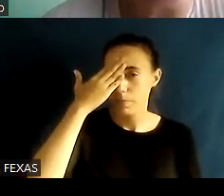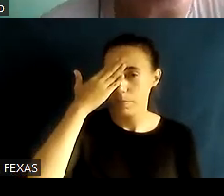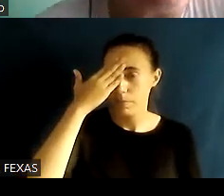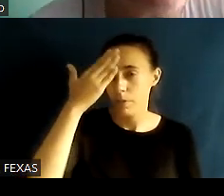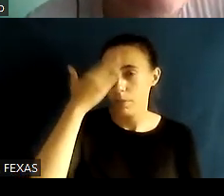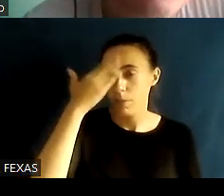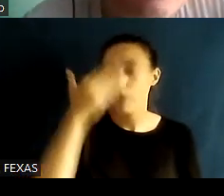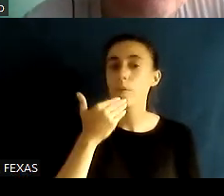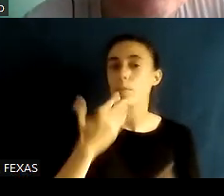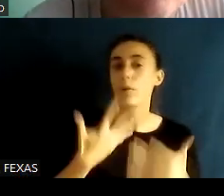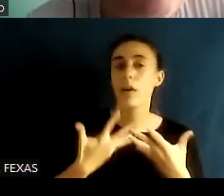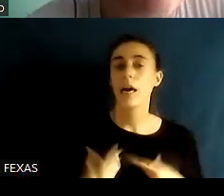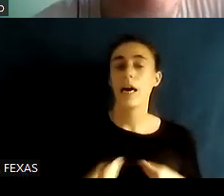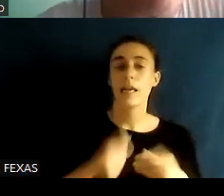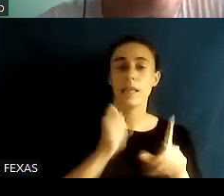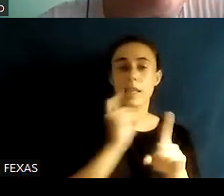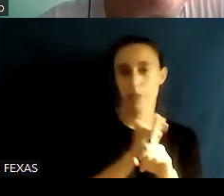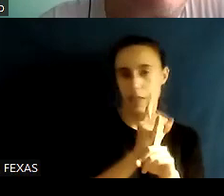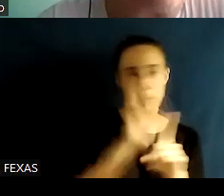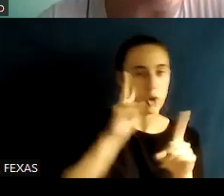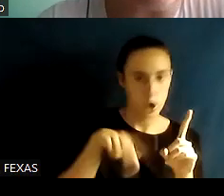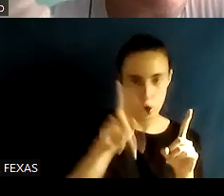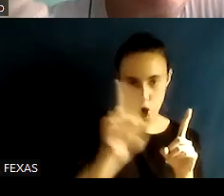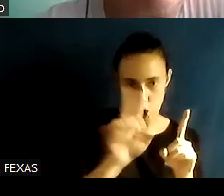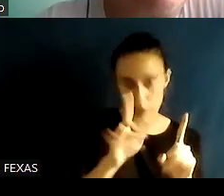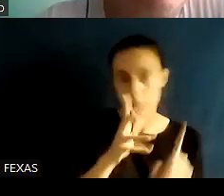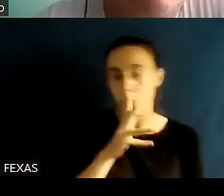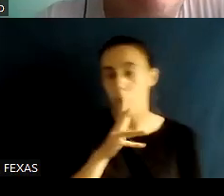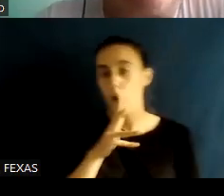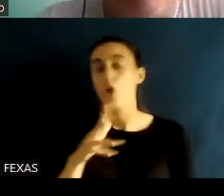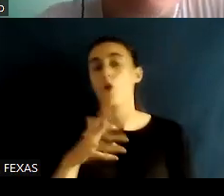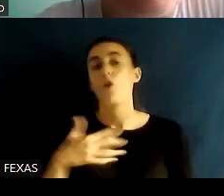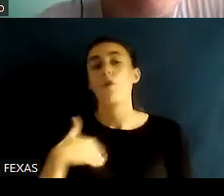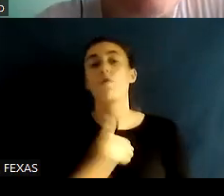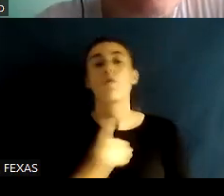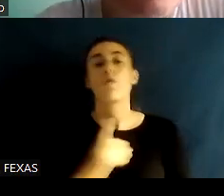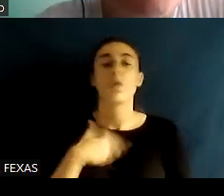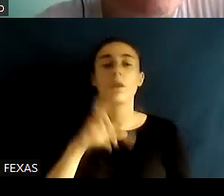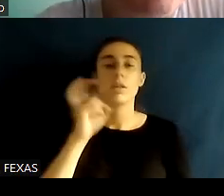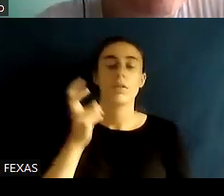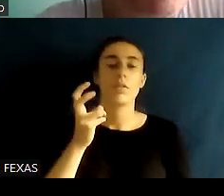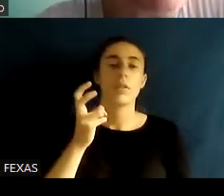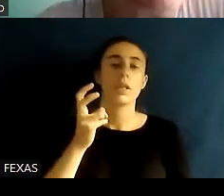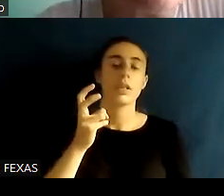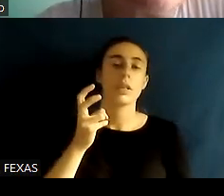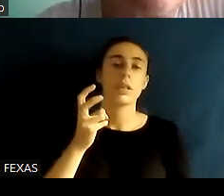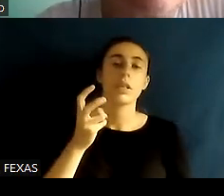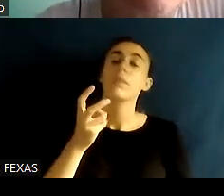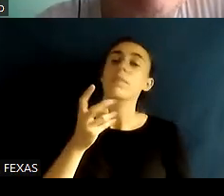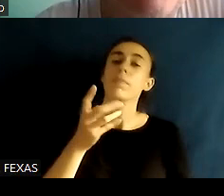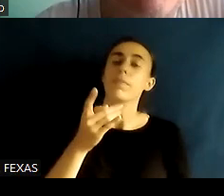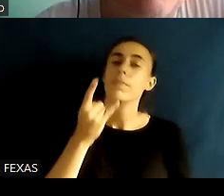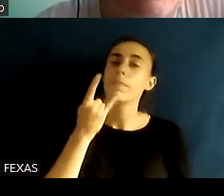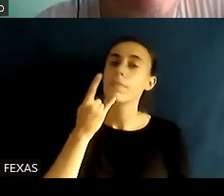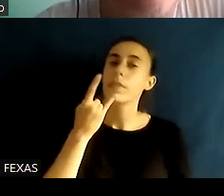como antidepresivo, tiene otras funciones esenciales. Es un antioxidante potentísimo, como bien sabéis, y es